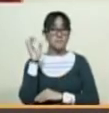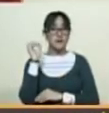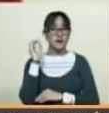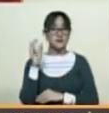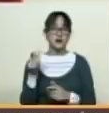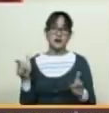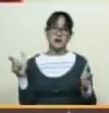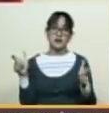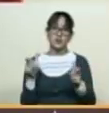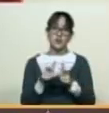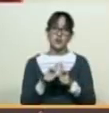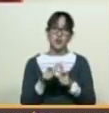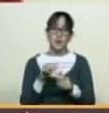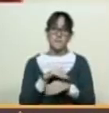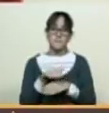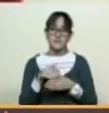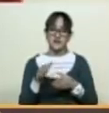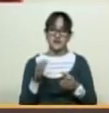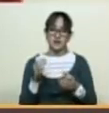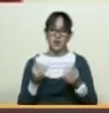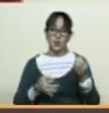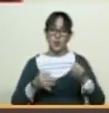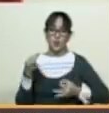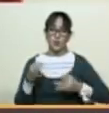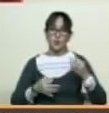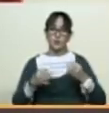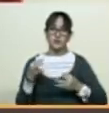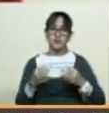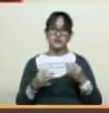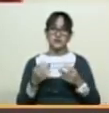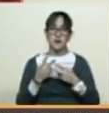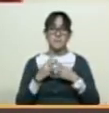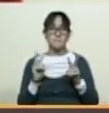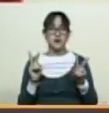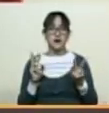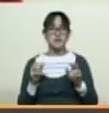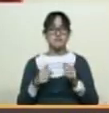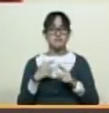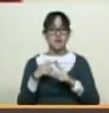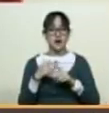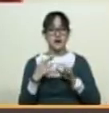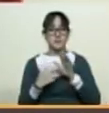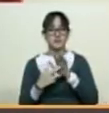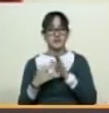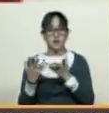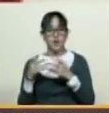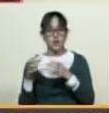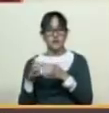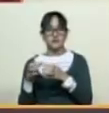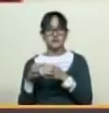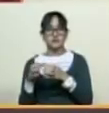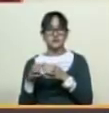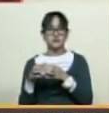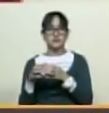una reunión con el Ministerio de Interior y Justicia y Paz y los representantes de las organizaciones